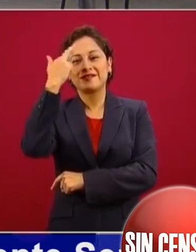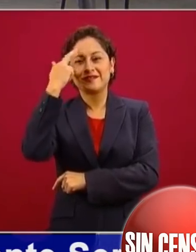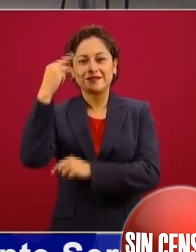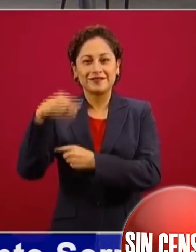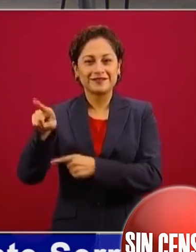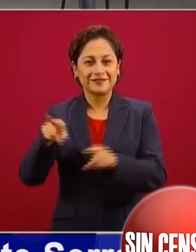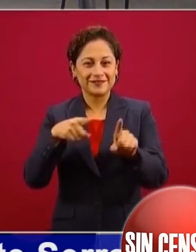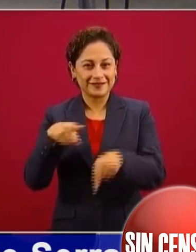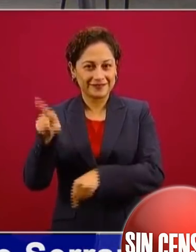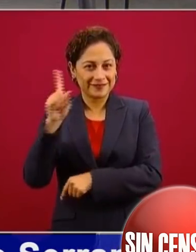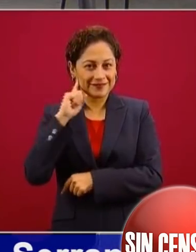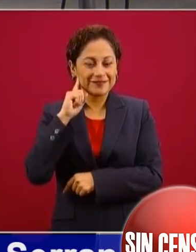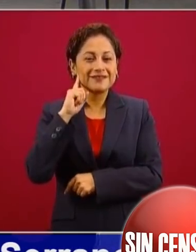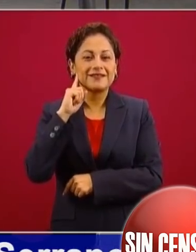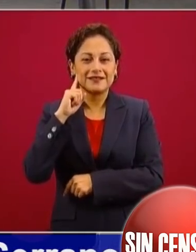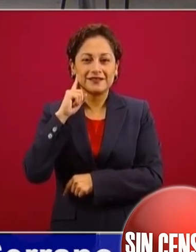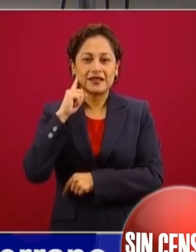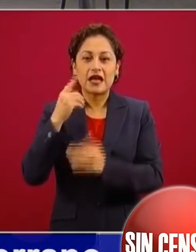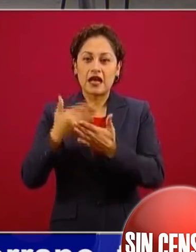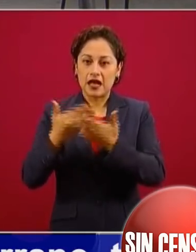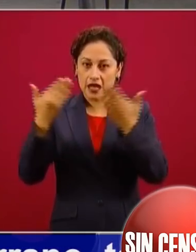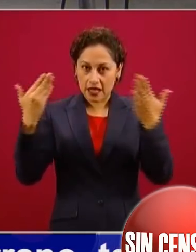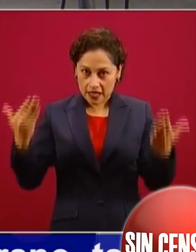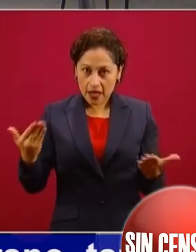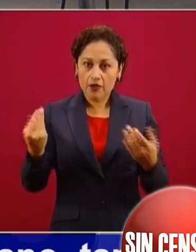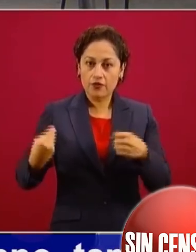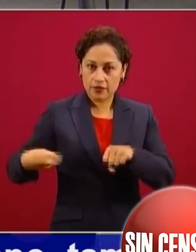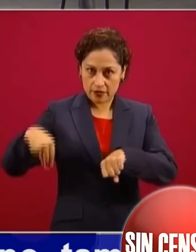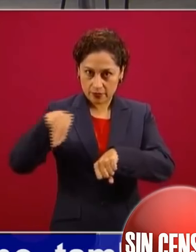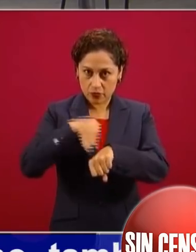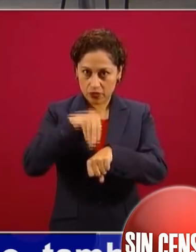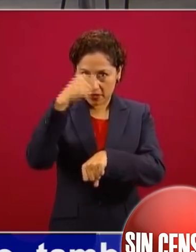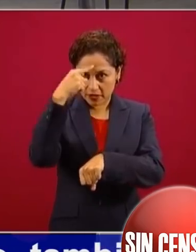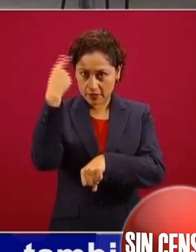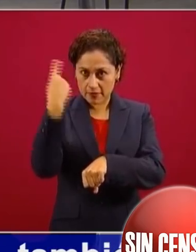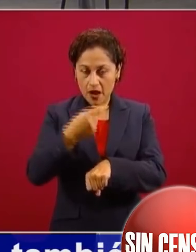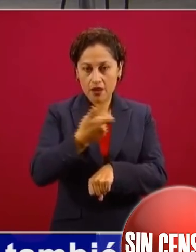Entonces, el quién es quién en los precios, pero ahí también había